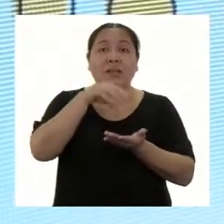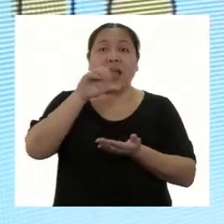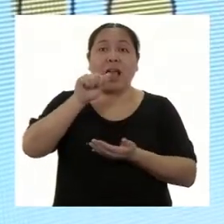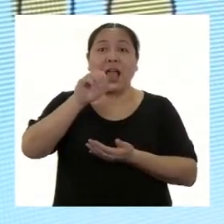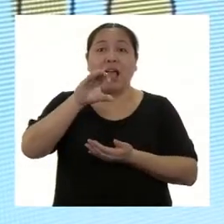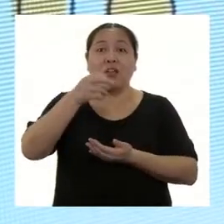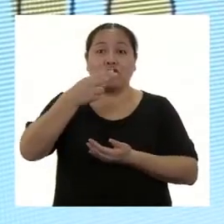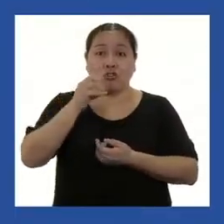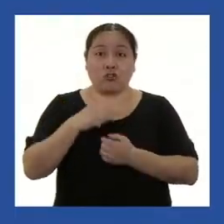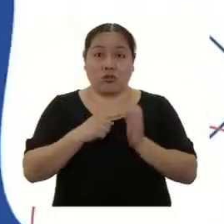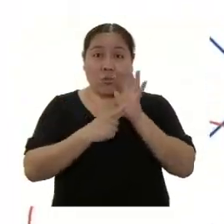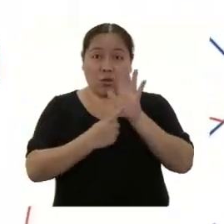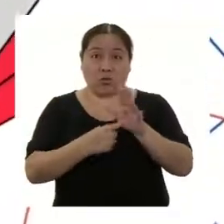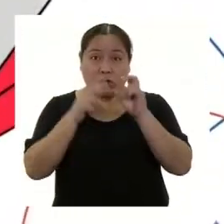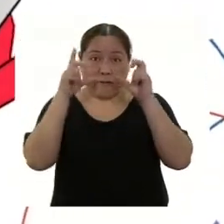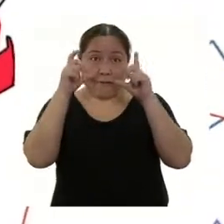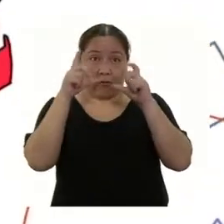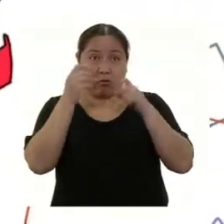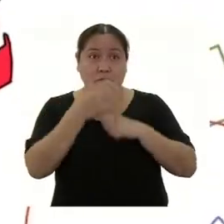te enseño una foto mejor.